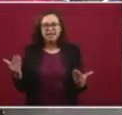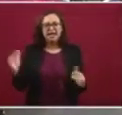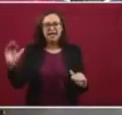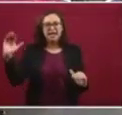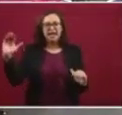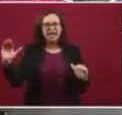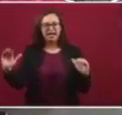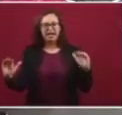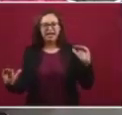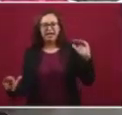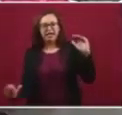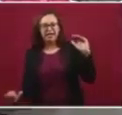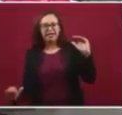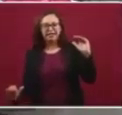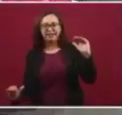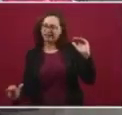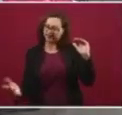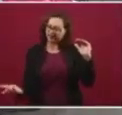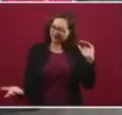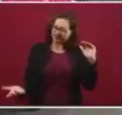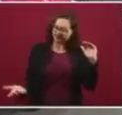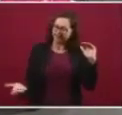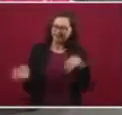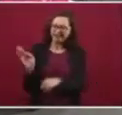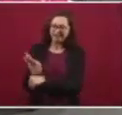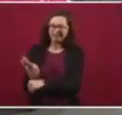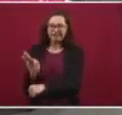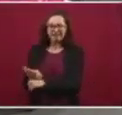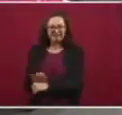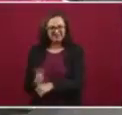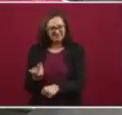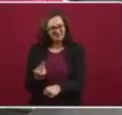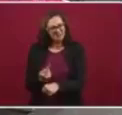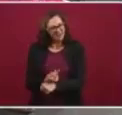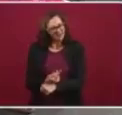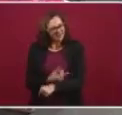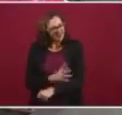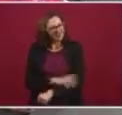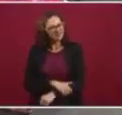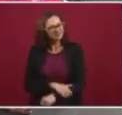Entonces, bueno, ¿qué está pasando?